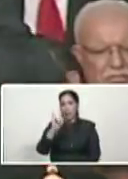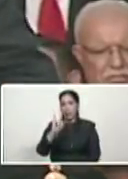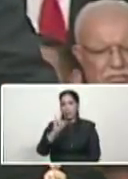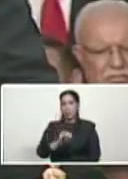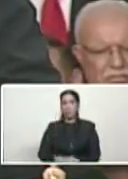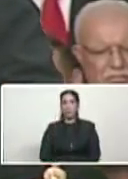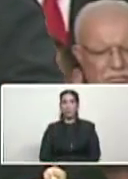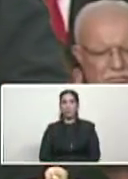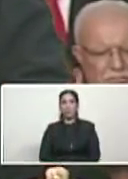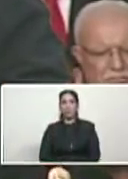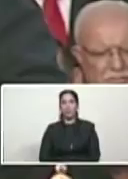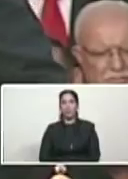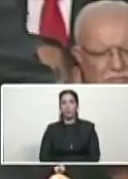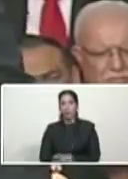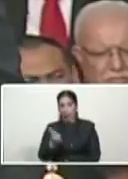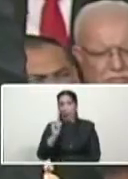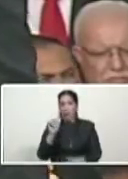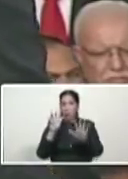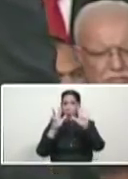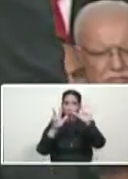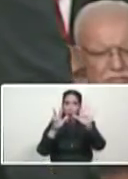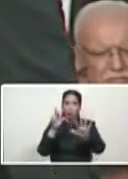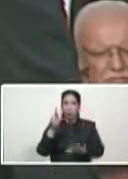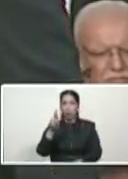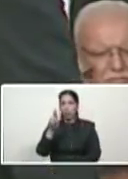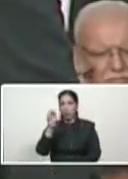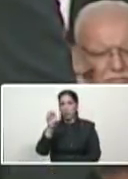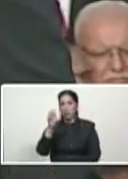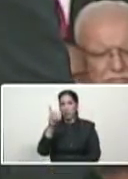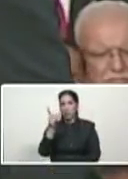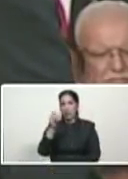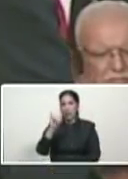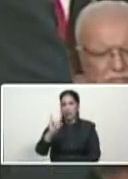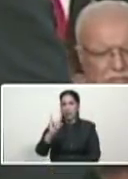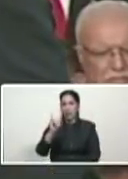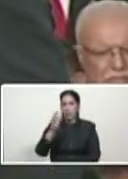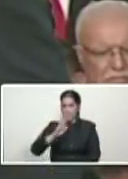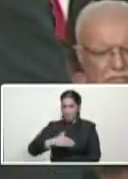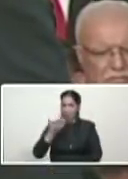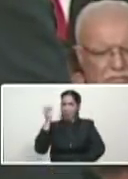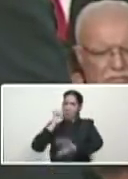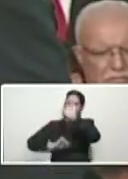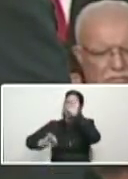Tenemos 8 ready que pueden defender frente a cualquier